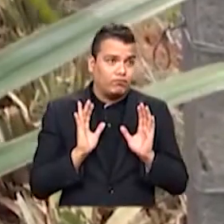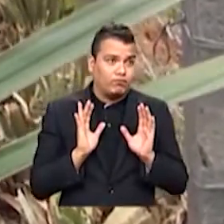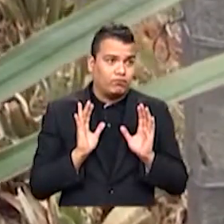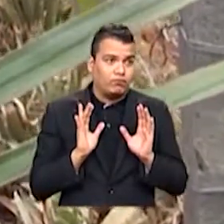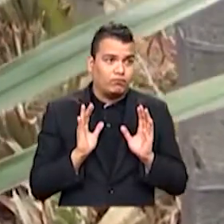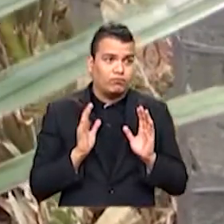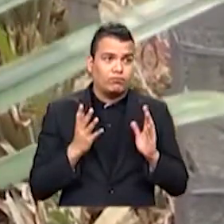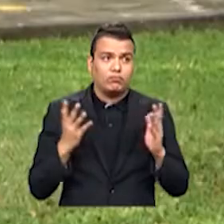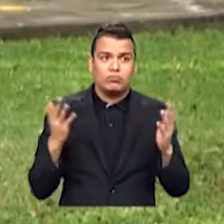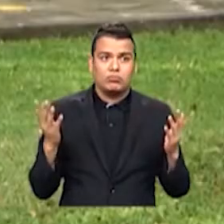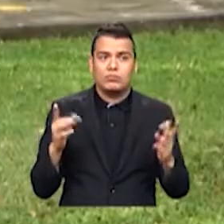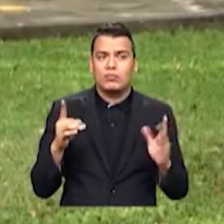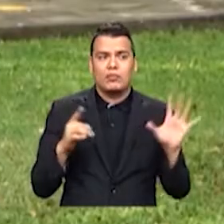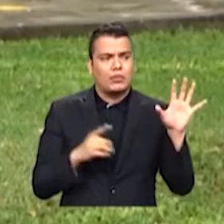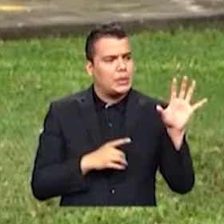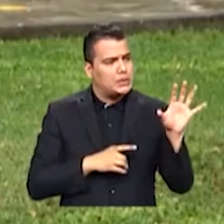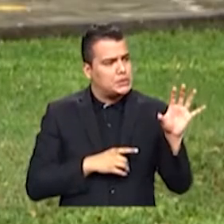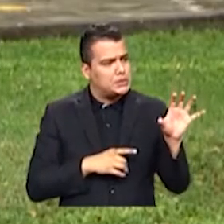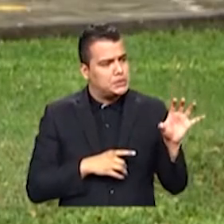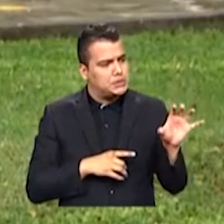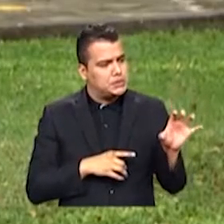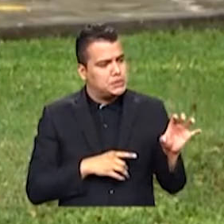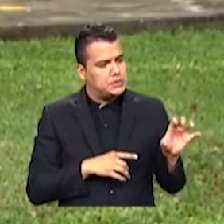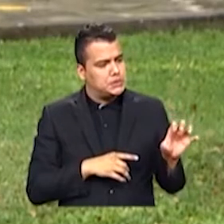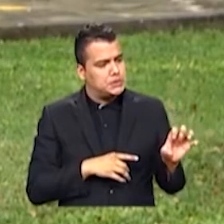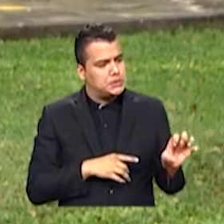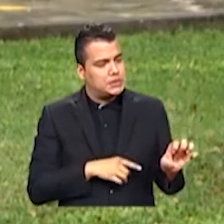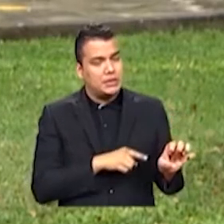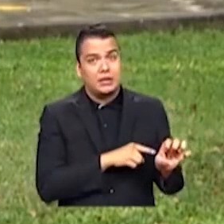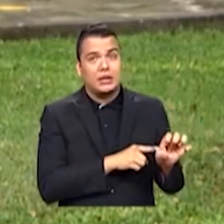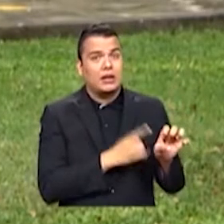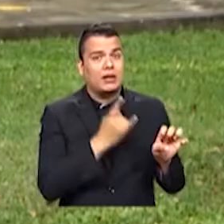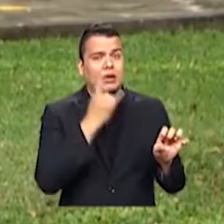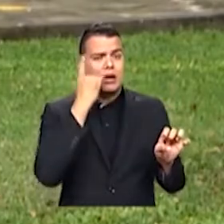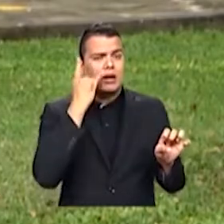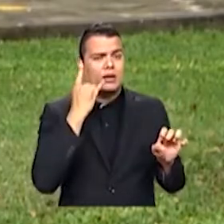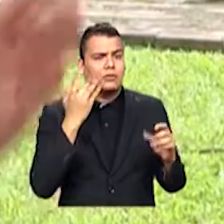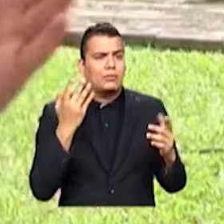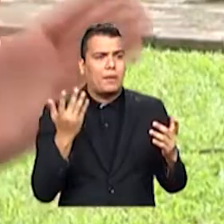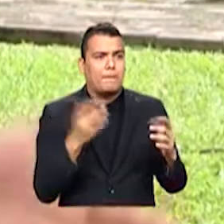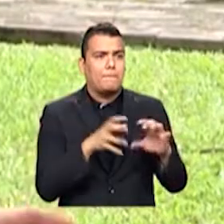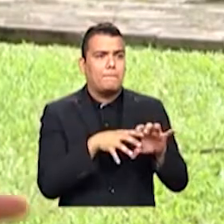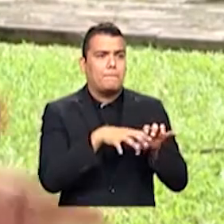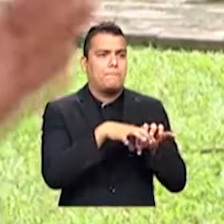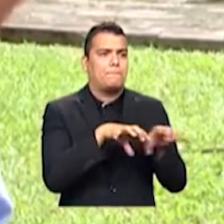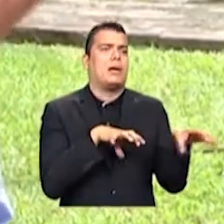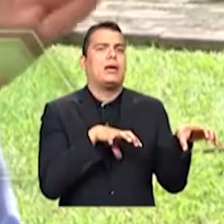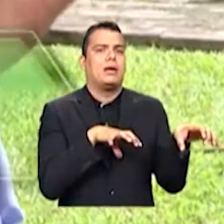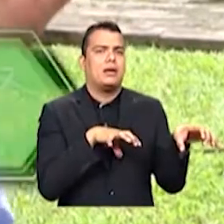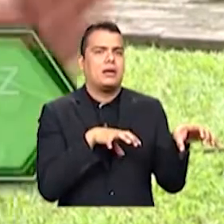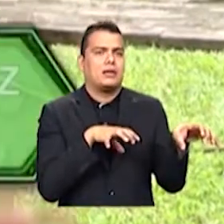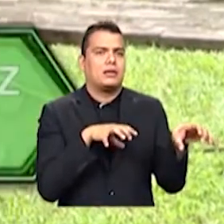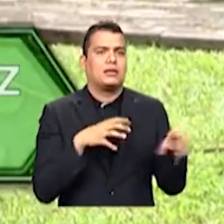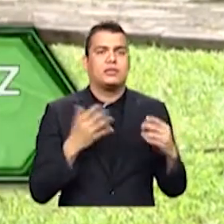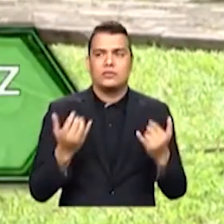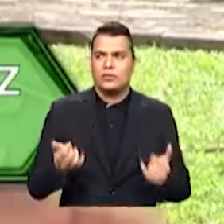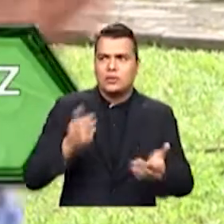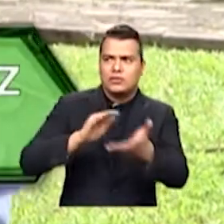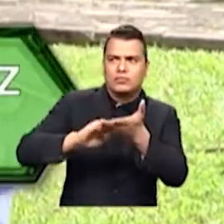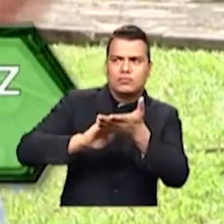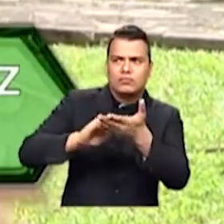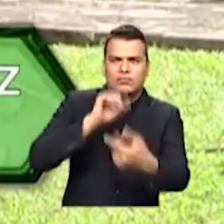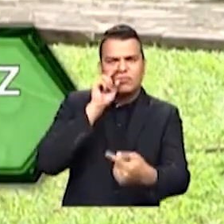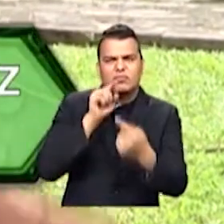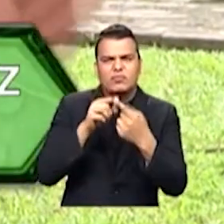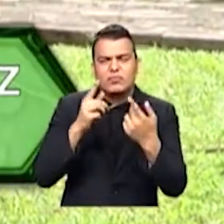eso seguía horadando y abriendo roto en las patas del jarillón, pues sencillamente lo iba a reventar. Hicimos una obra de mitigación del riesgo.